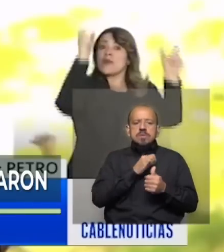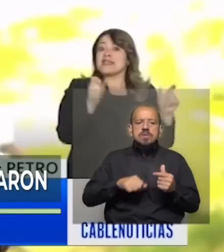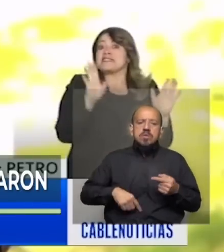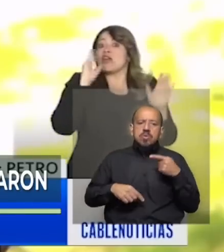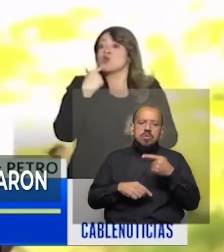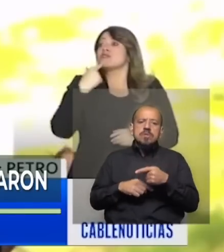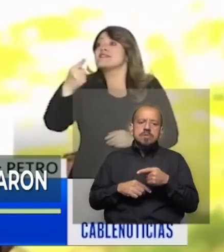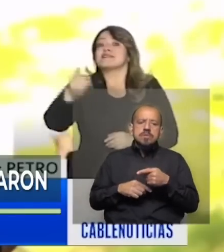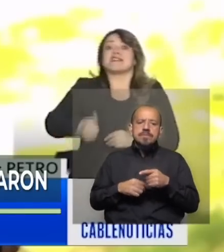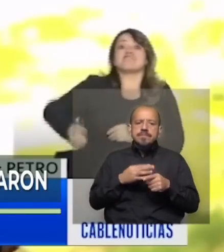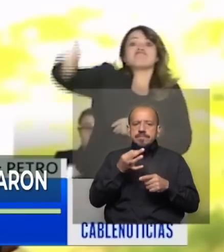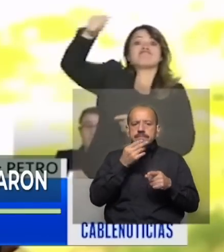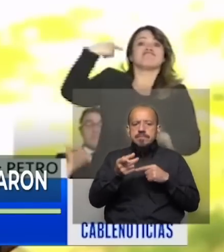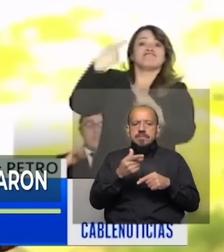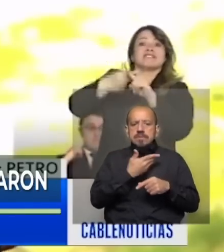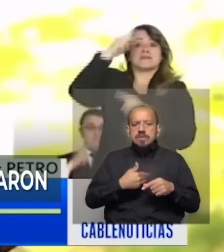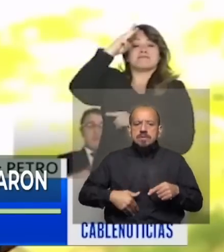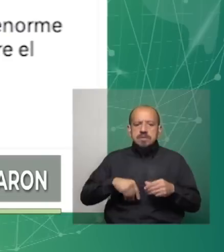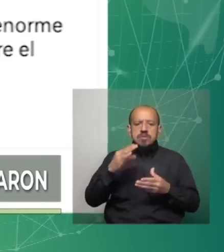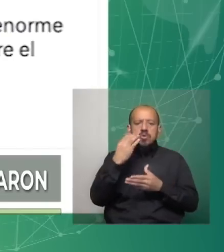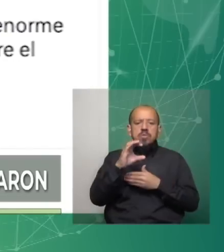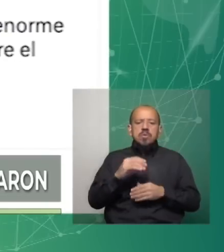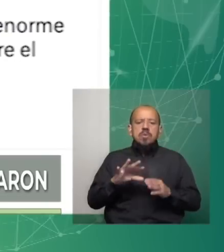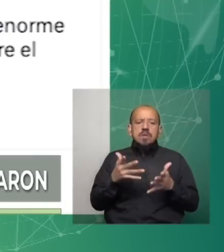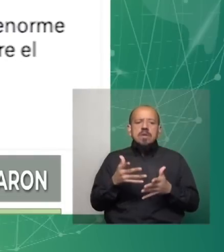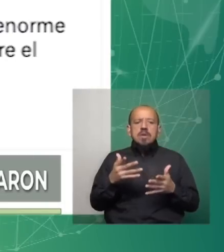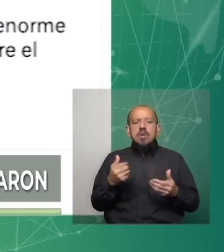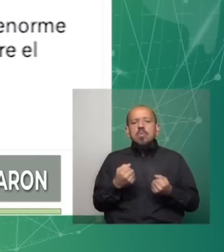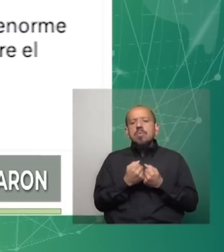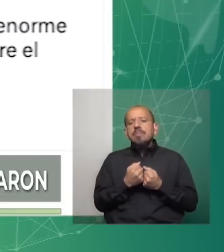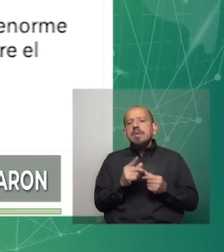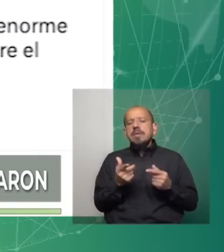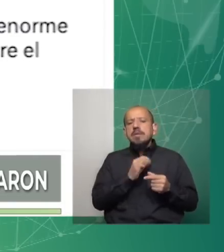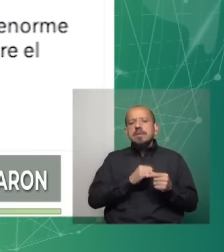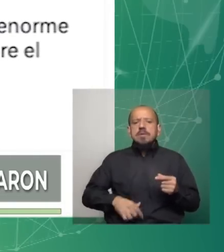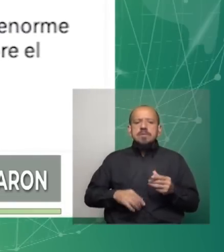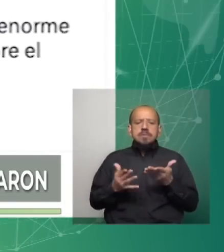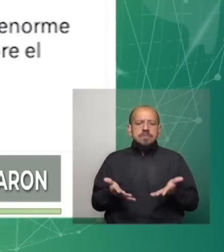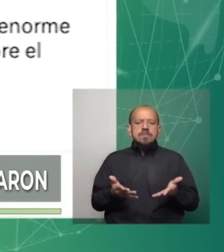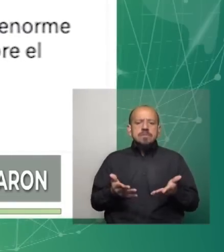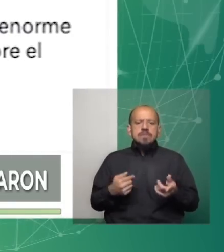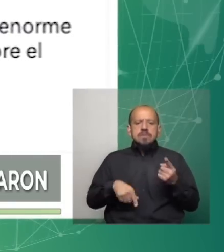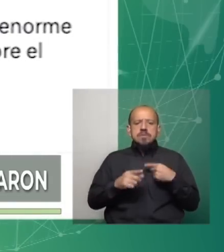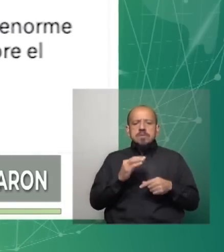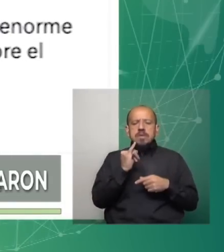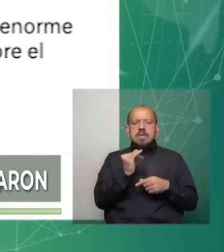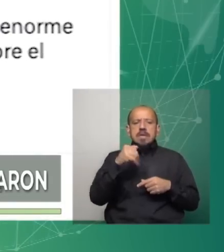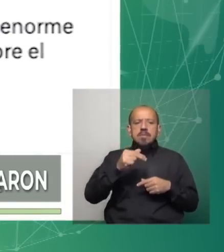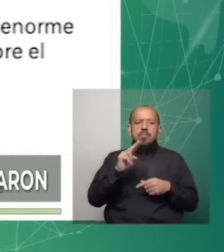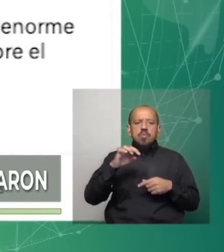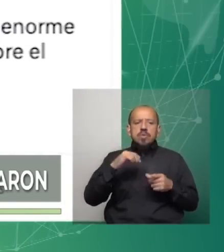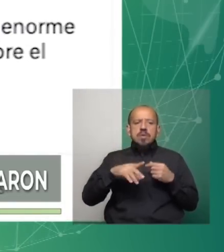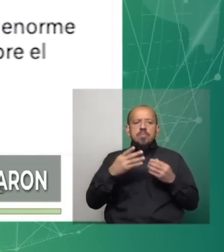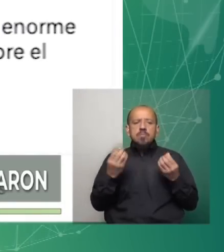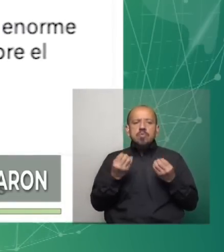contra el mandatario colombiano se preguntó por qué conspiran para un golpe de estado y dijo que les aterroriza que acabe con la impunidad ya que la verdad